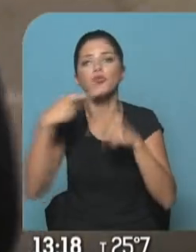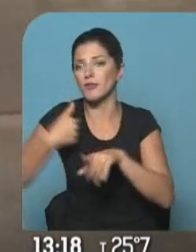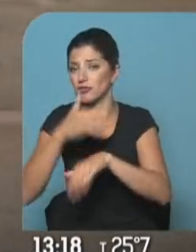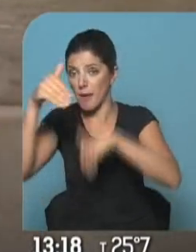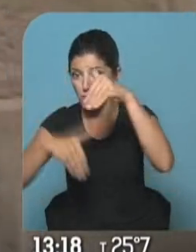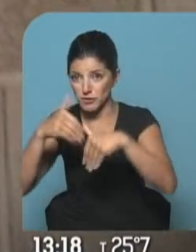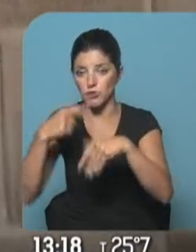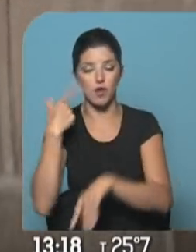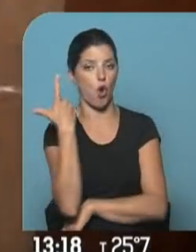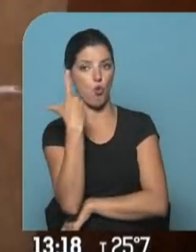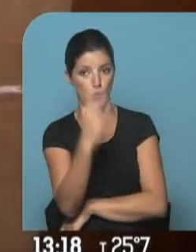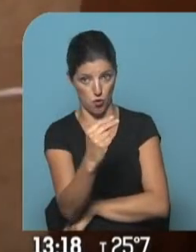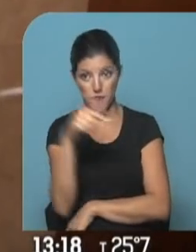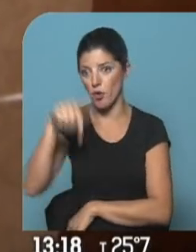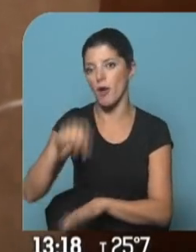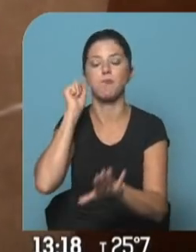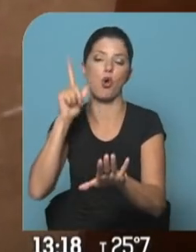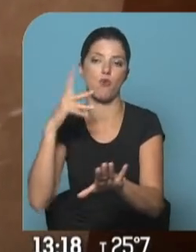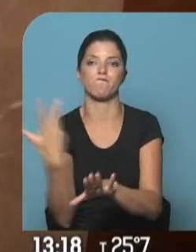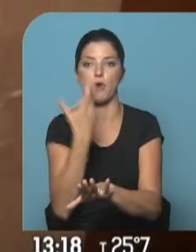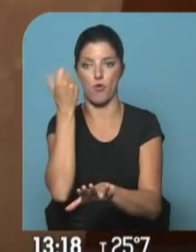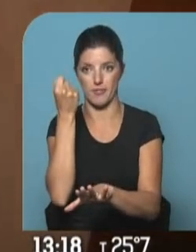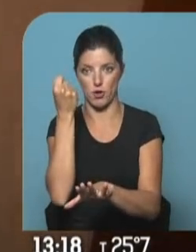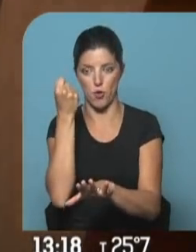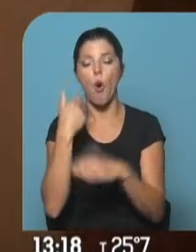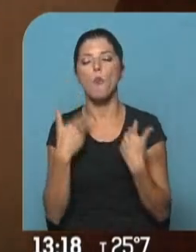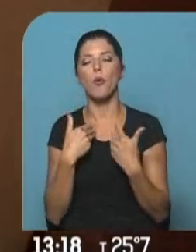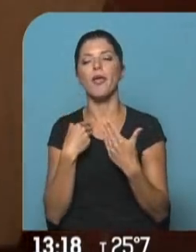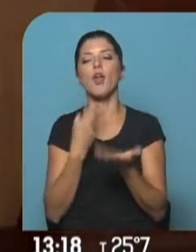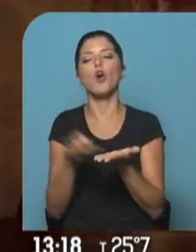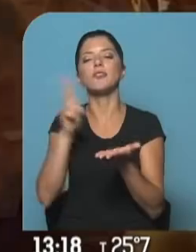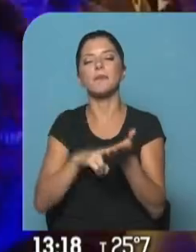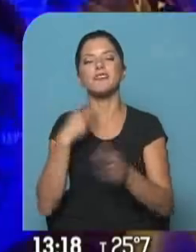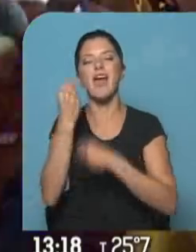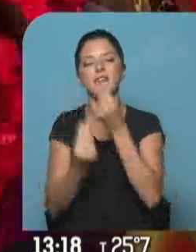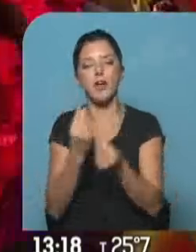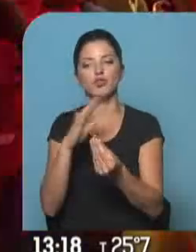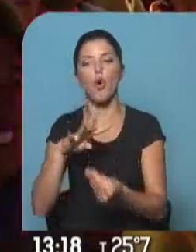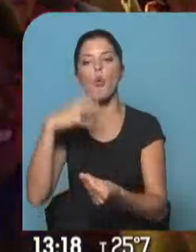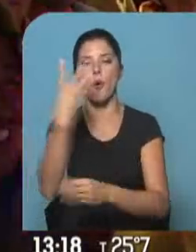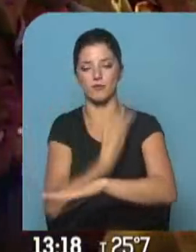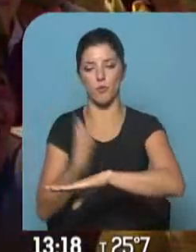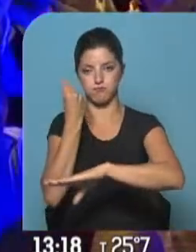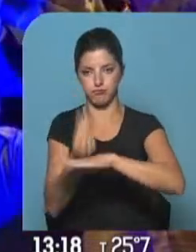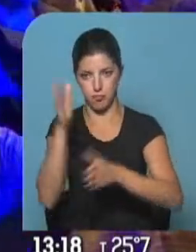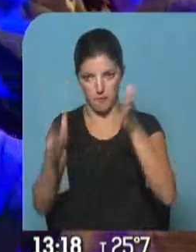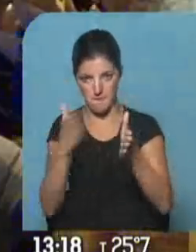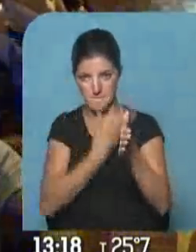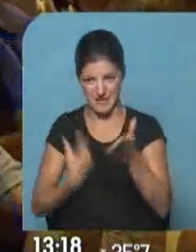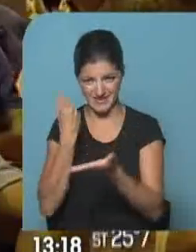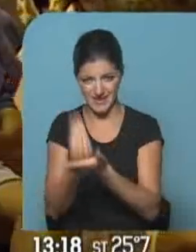en febrero de 2016. La habilitación para presentarse a un cuarto mandato en las elecciones presidenciales